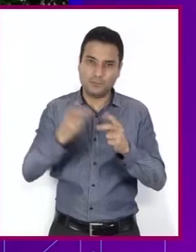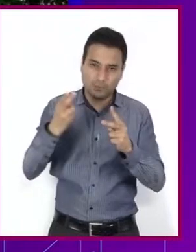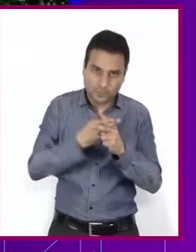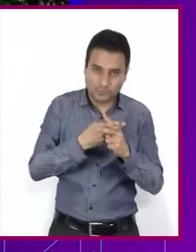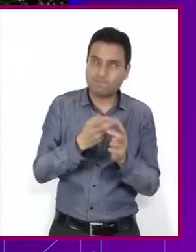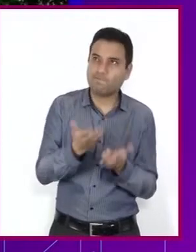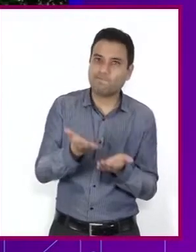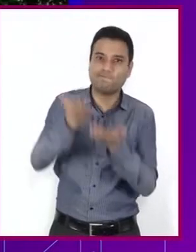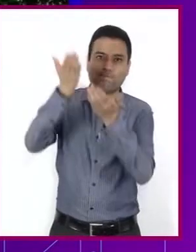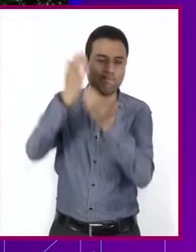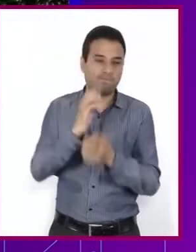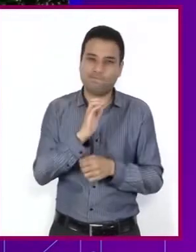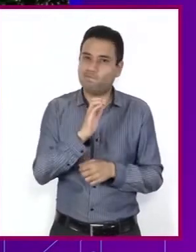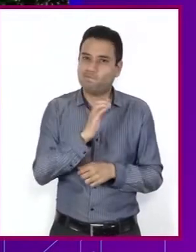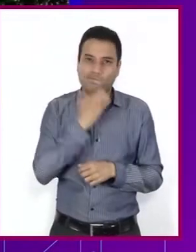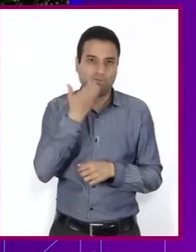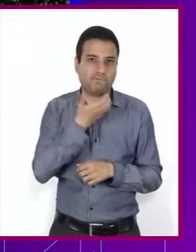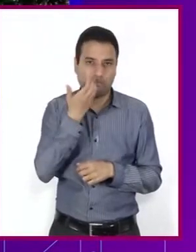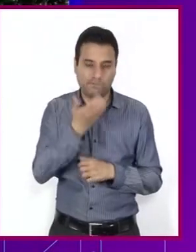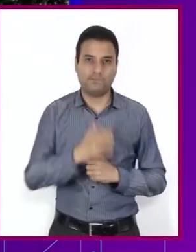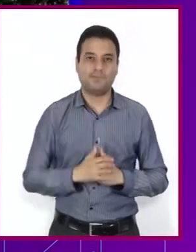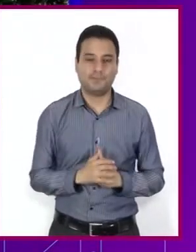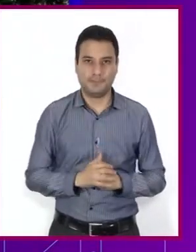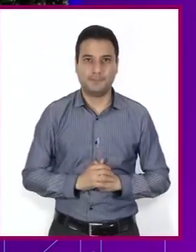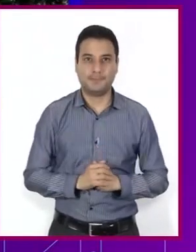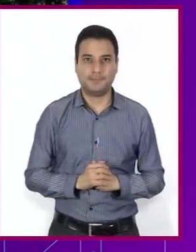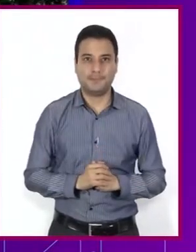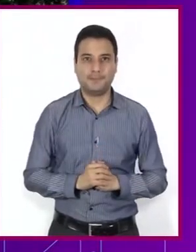de víctimas que los representaban.